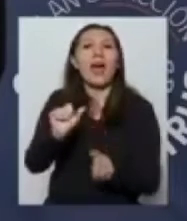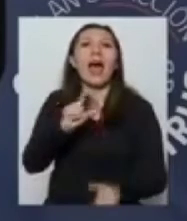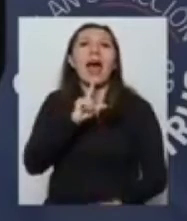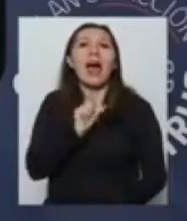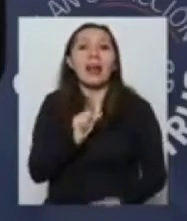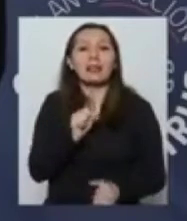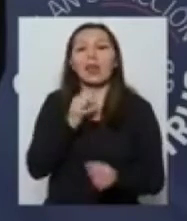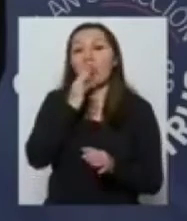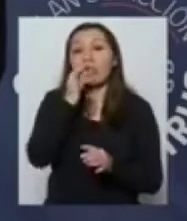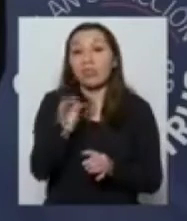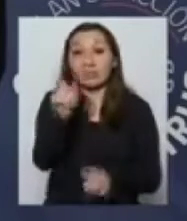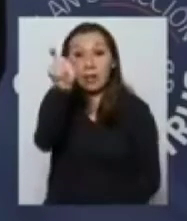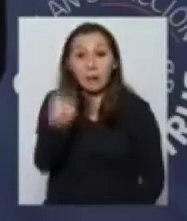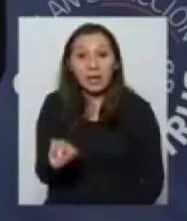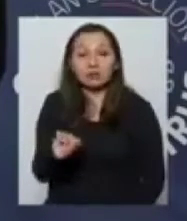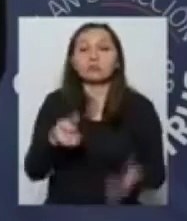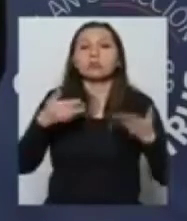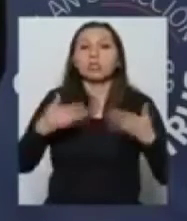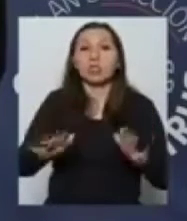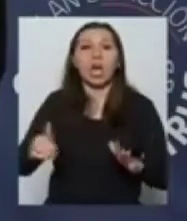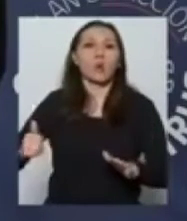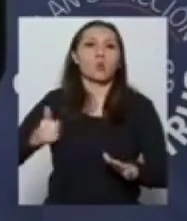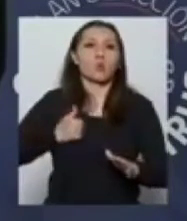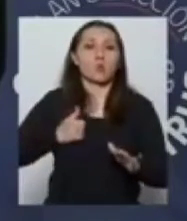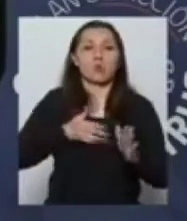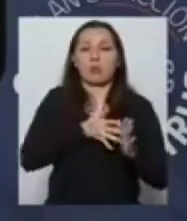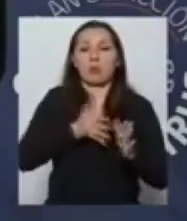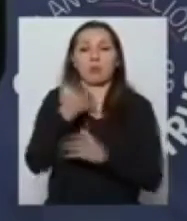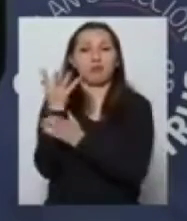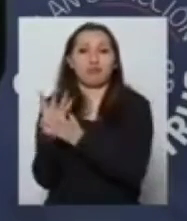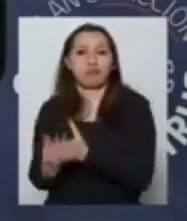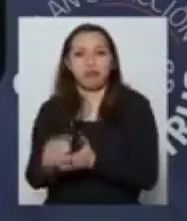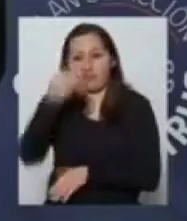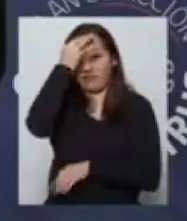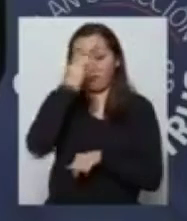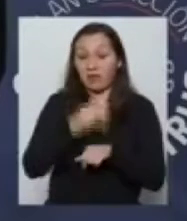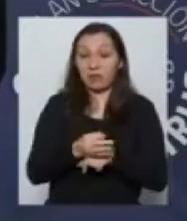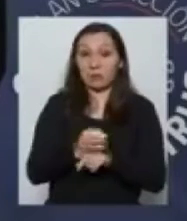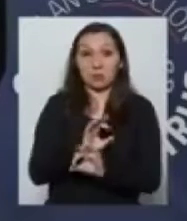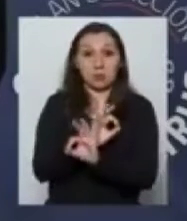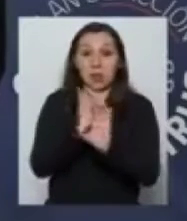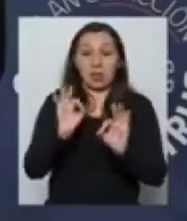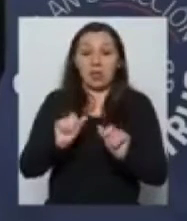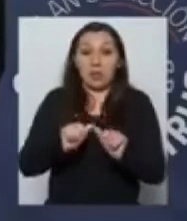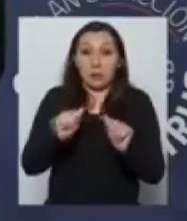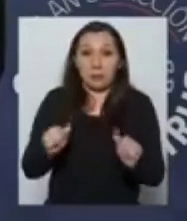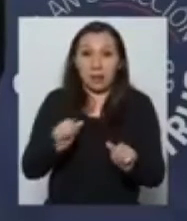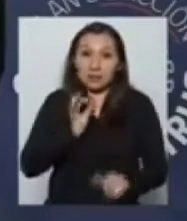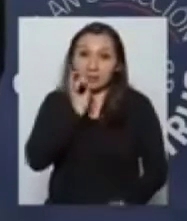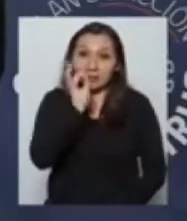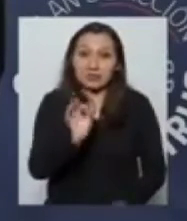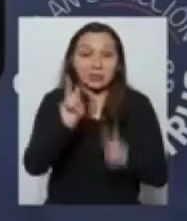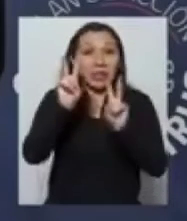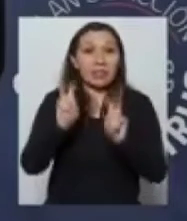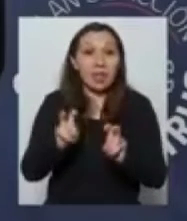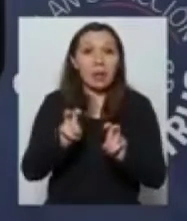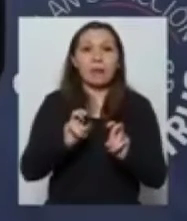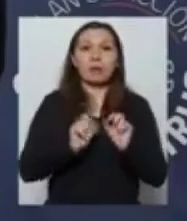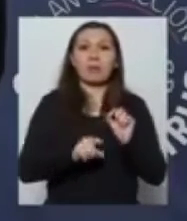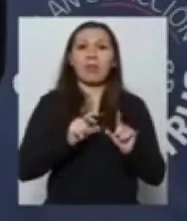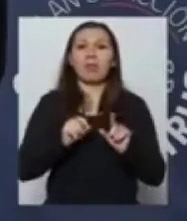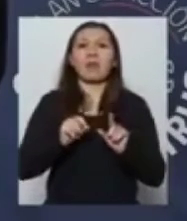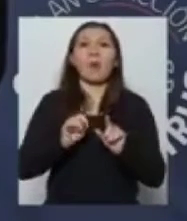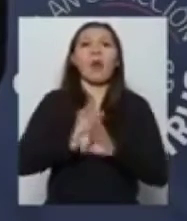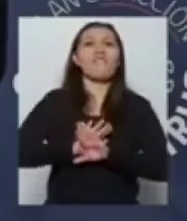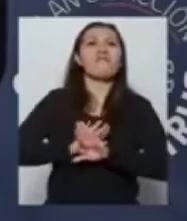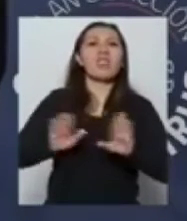realidad, que dice que la persona ya superó esta enfermedad, sin pronunciarnos respecto a la inmunidad.